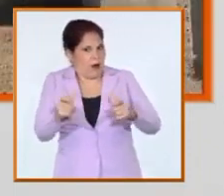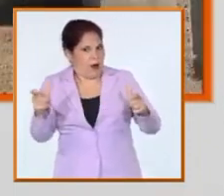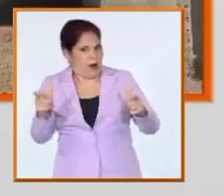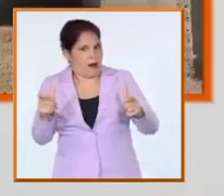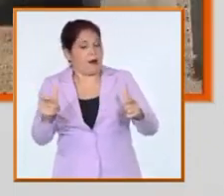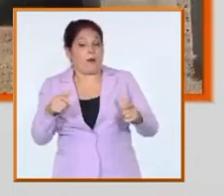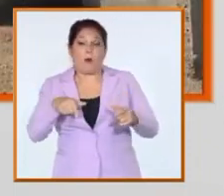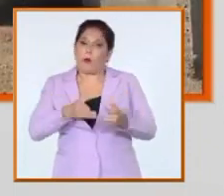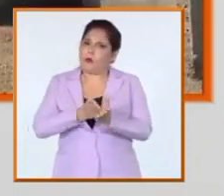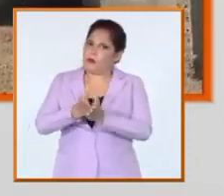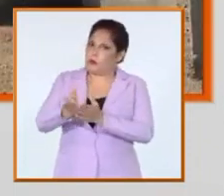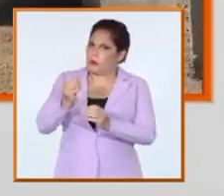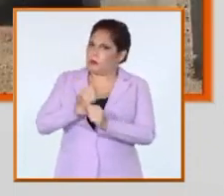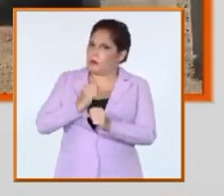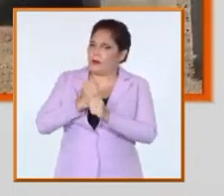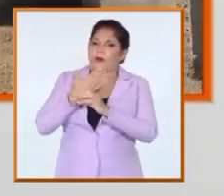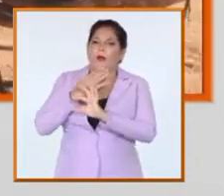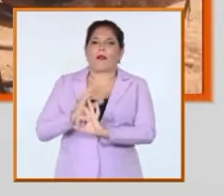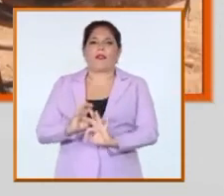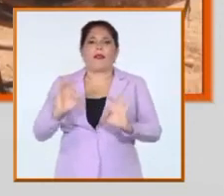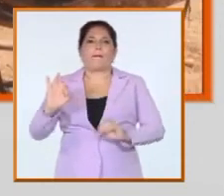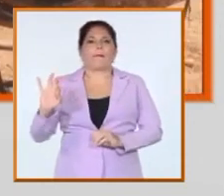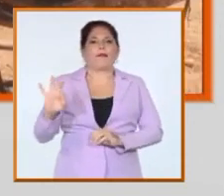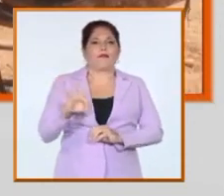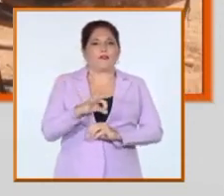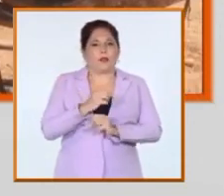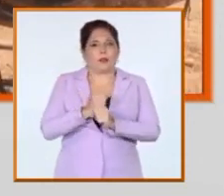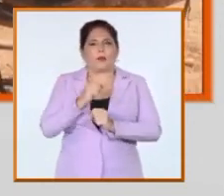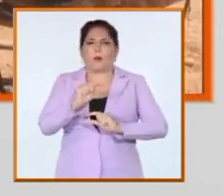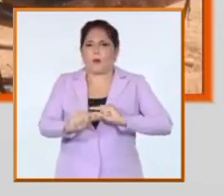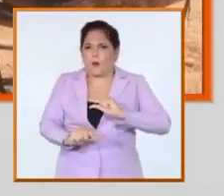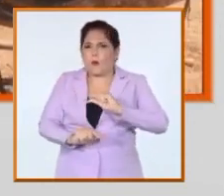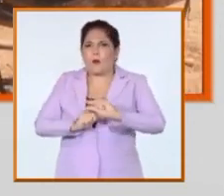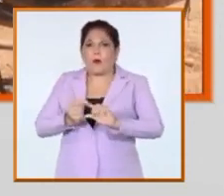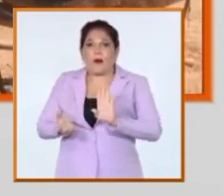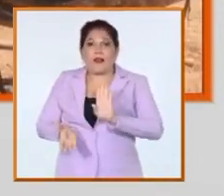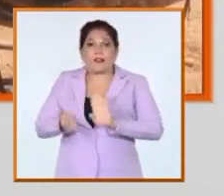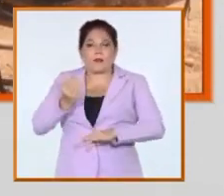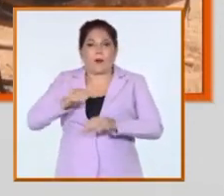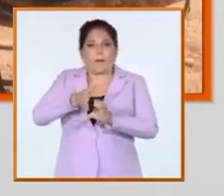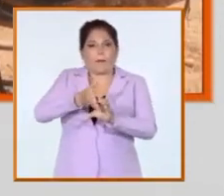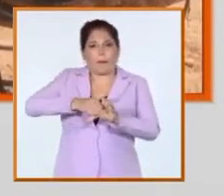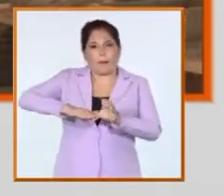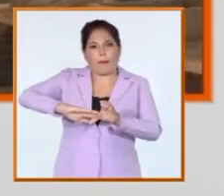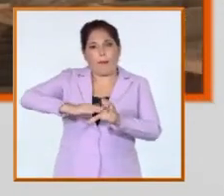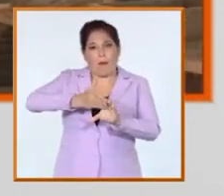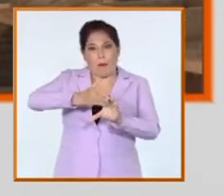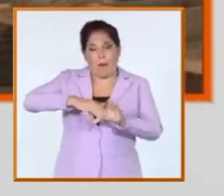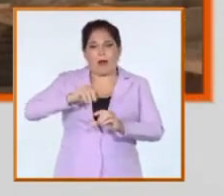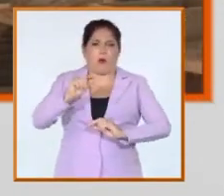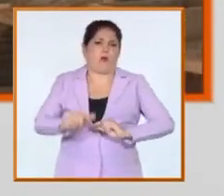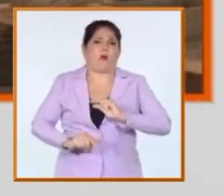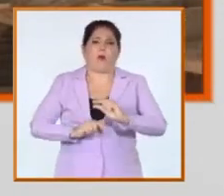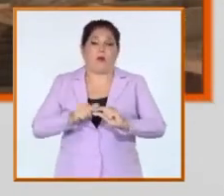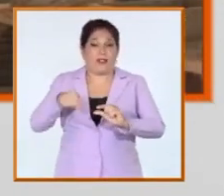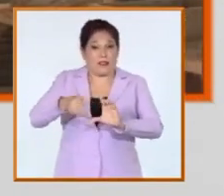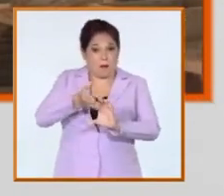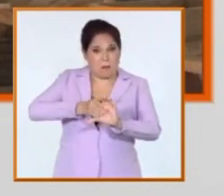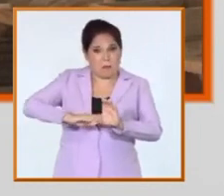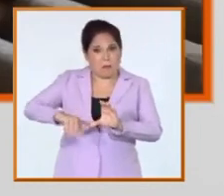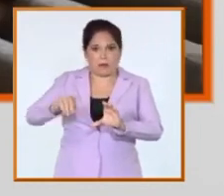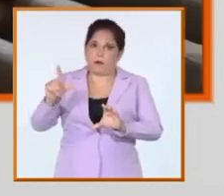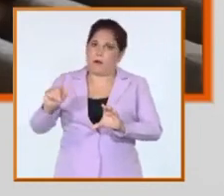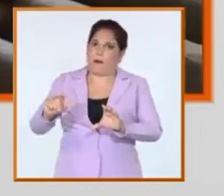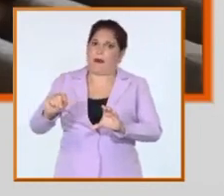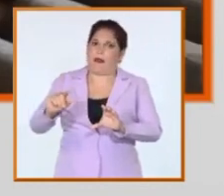sigue trabajando calidad sigue trabajando otras cosas y estamos trabajando en rescatar la Industria Del Barrio la producción del barro es más barata que que la